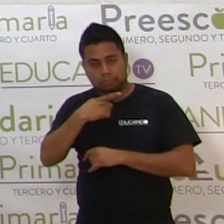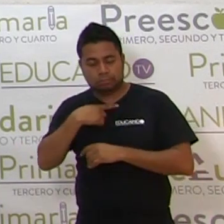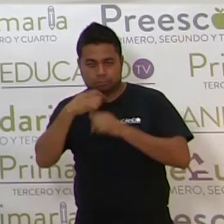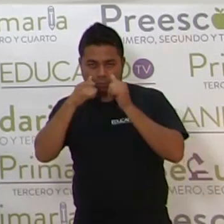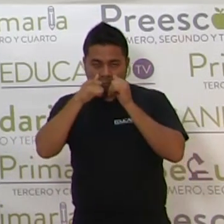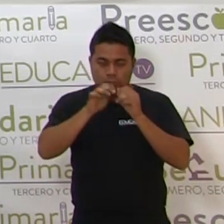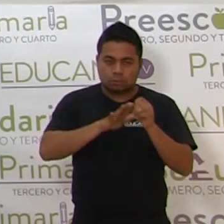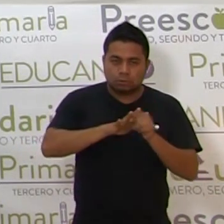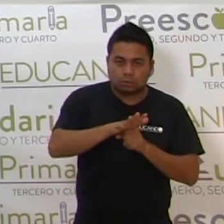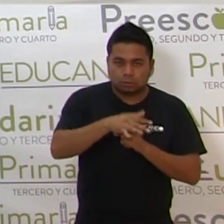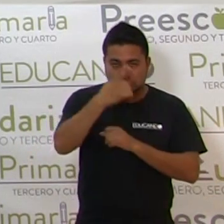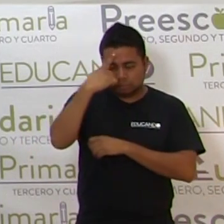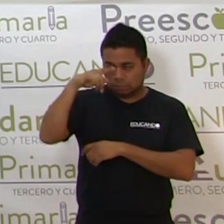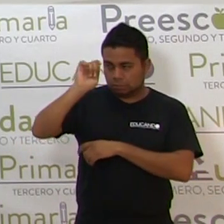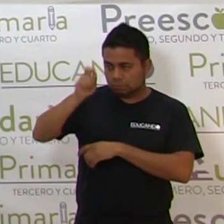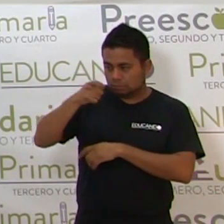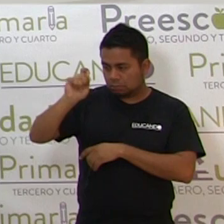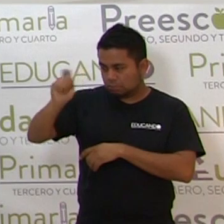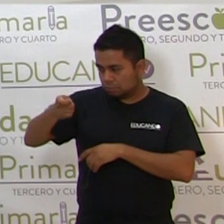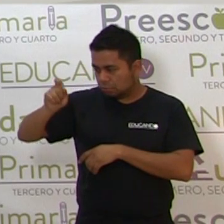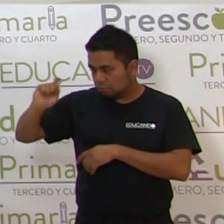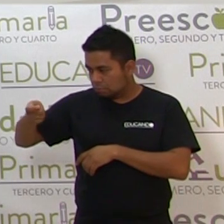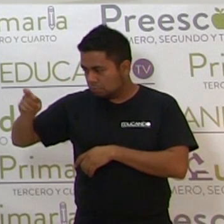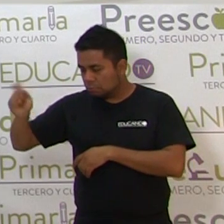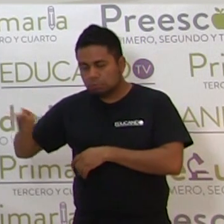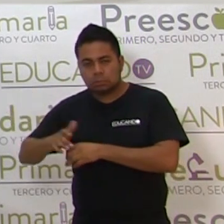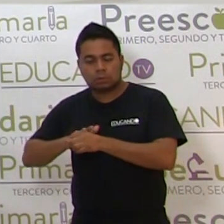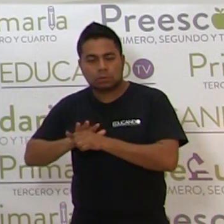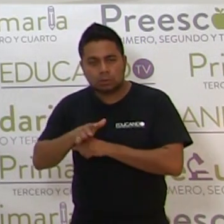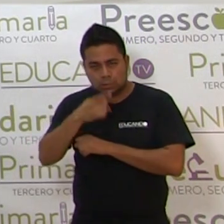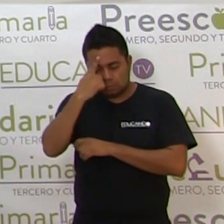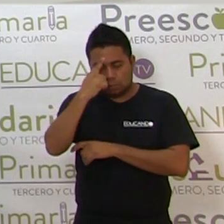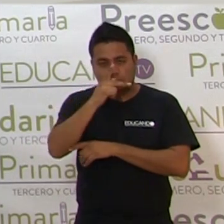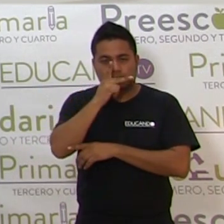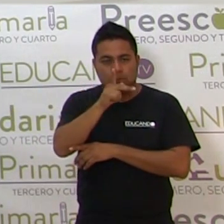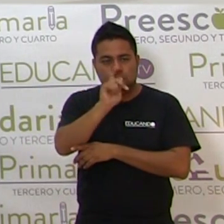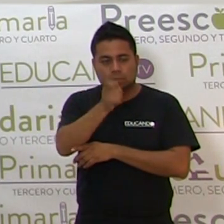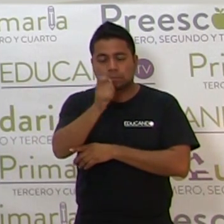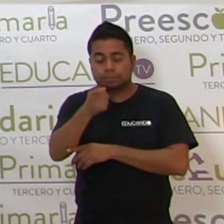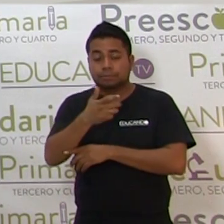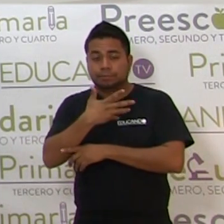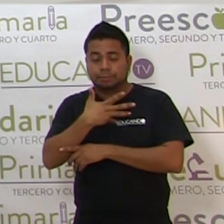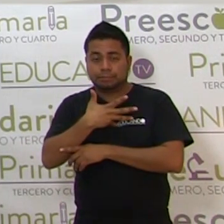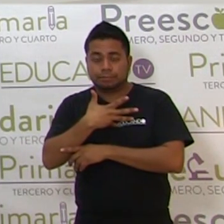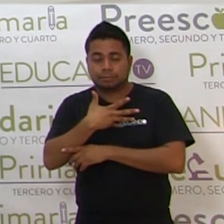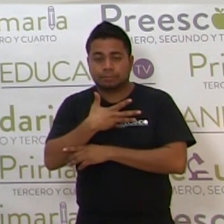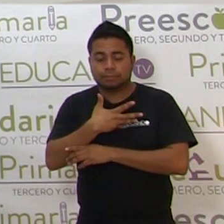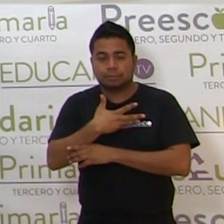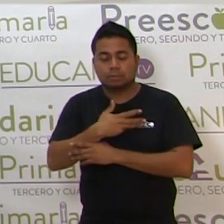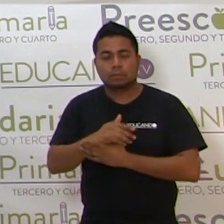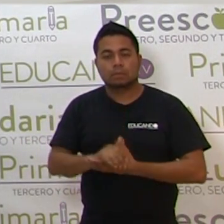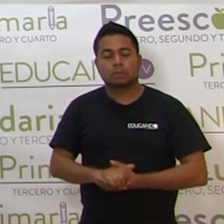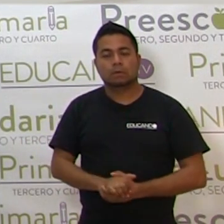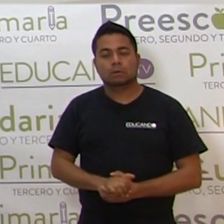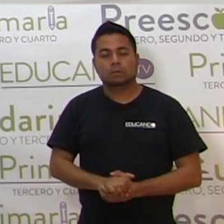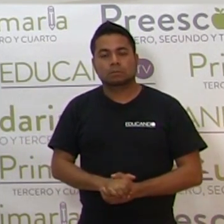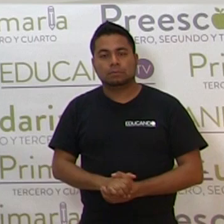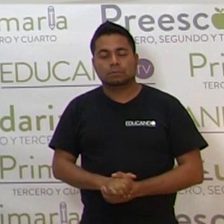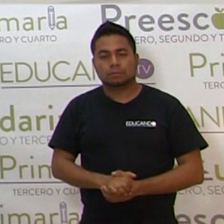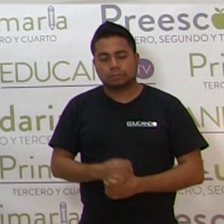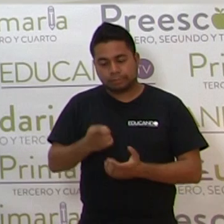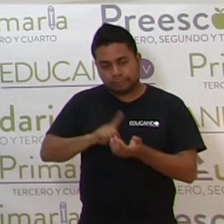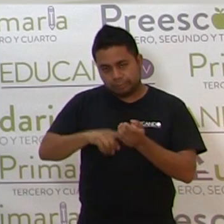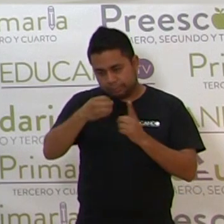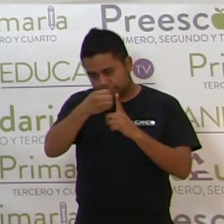la acentuación de cada una de las palabras de las cuales está inmerso